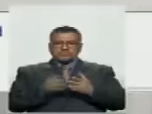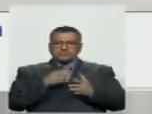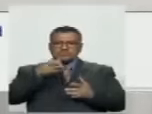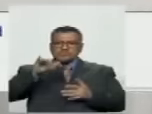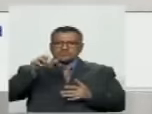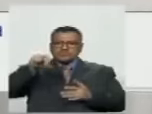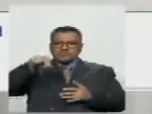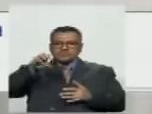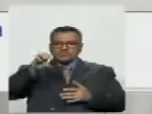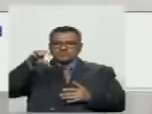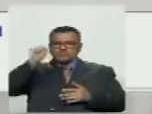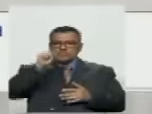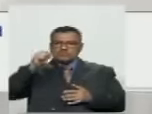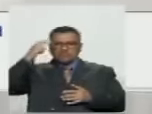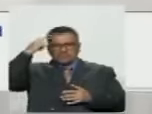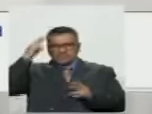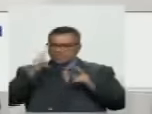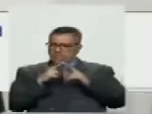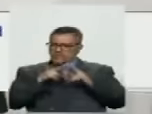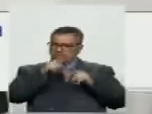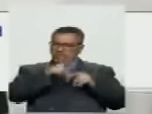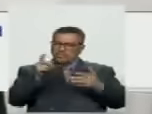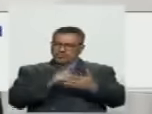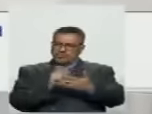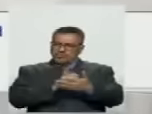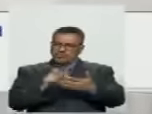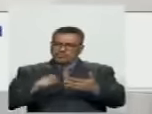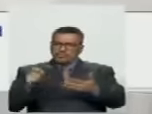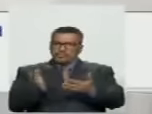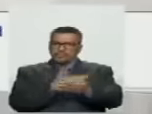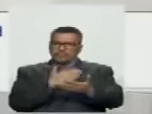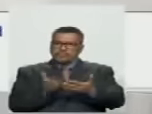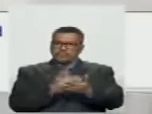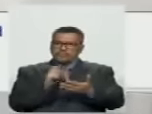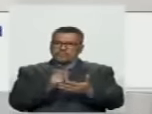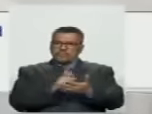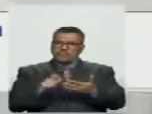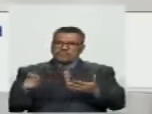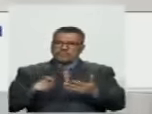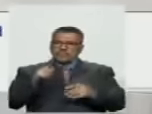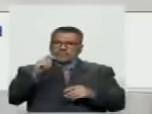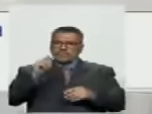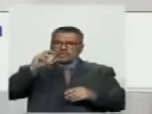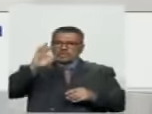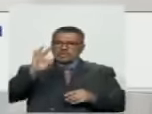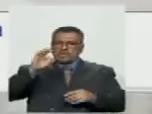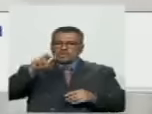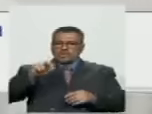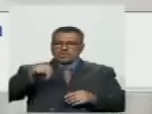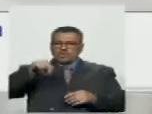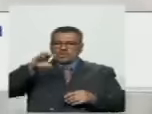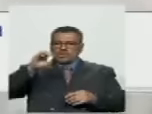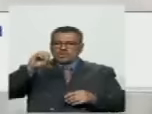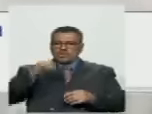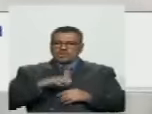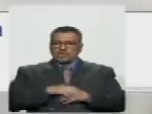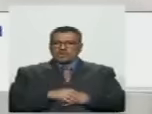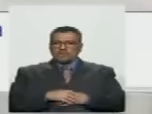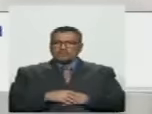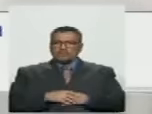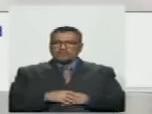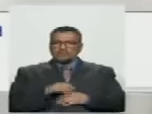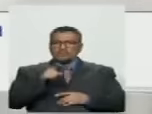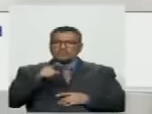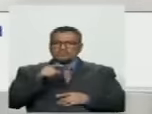Yanis Varoufakis, no sé si lo conocen, que escribió un libro que se denomina Tecnofeudalismo. Y